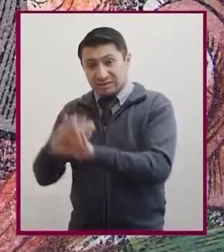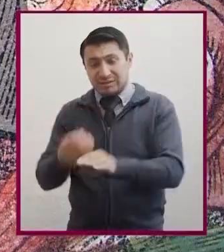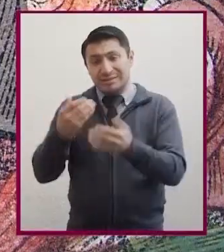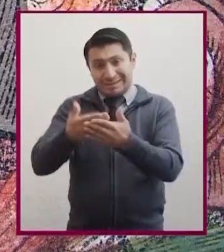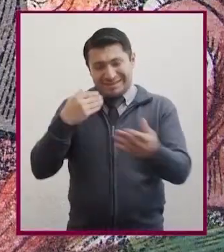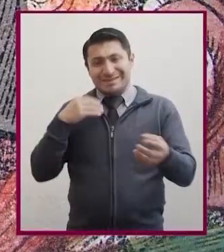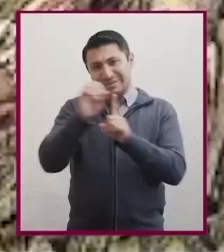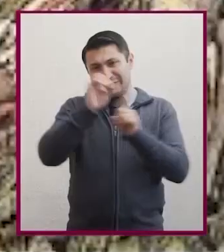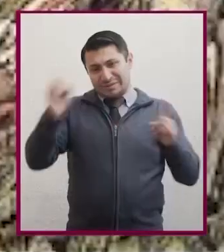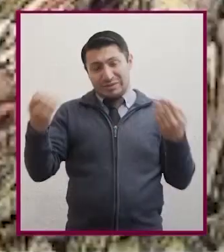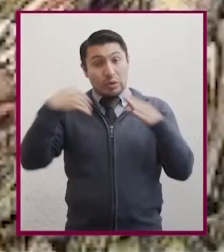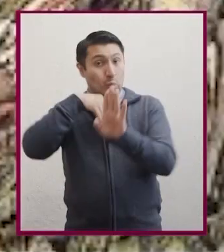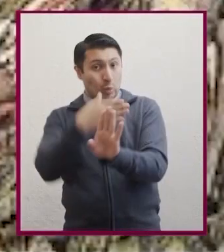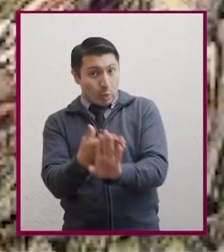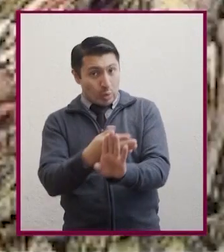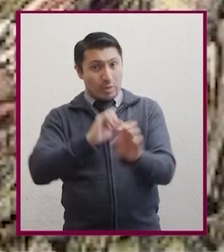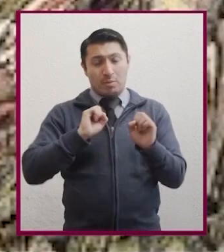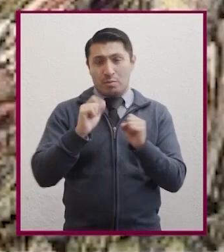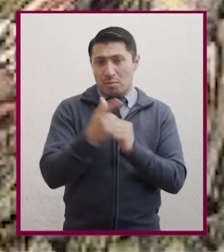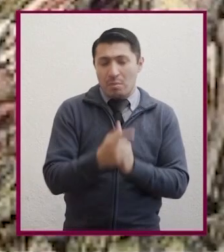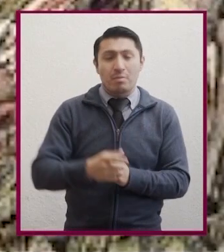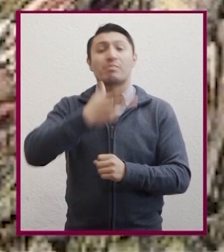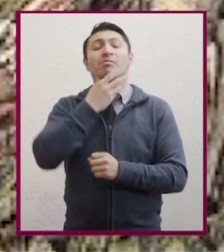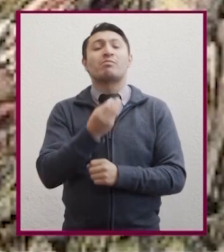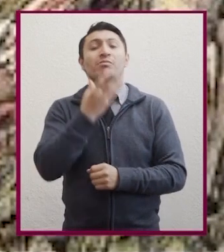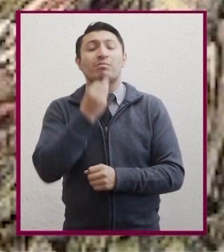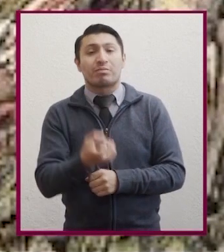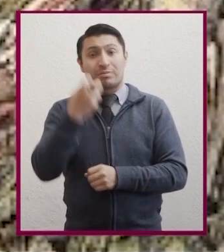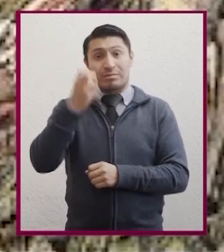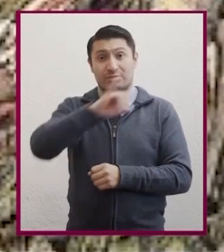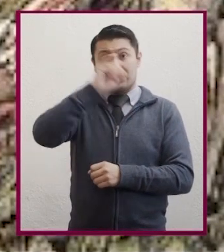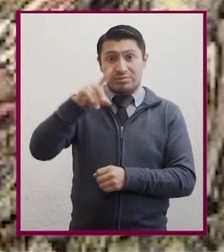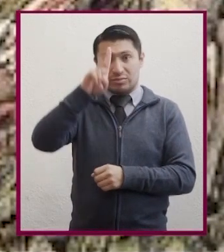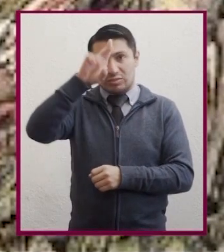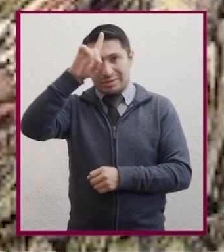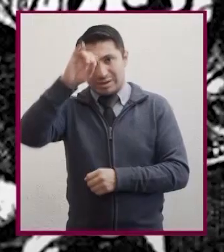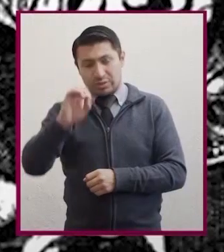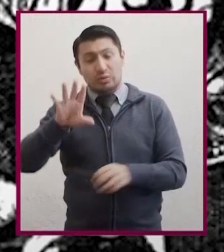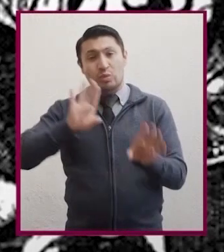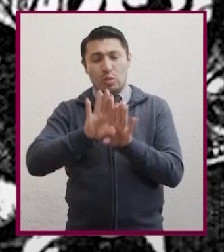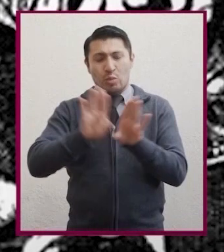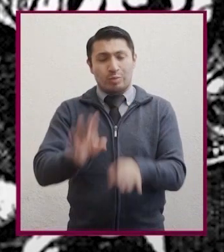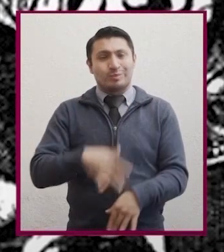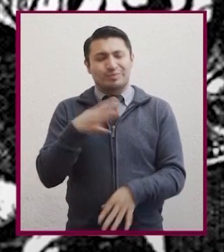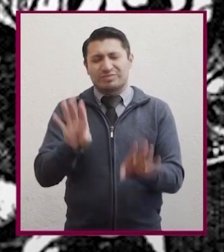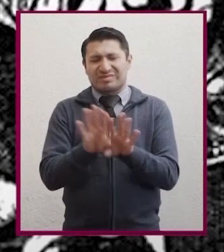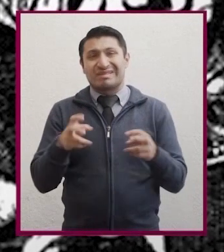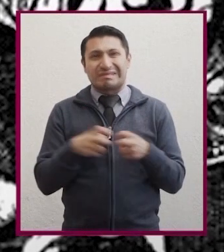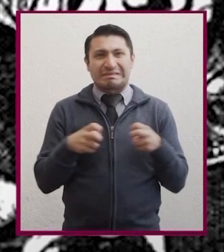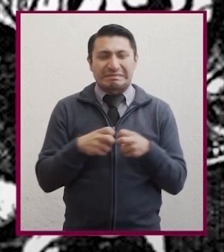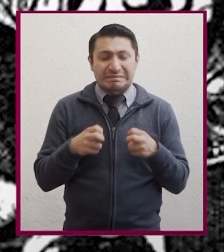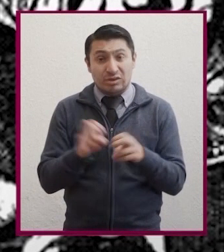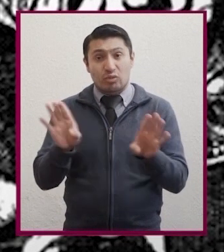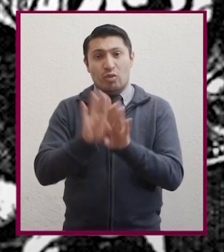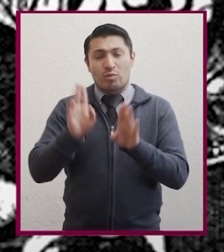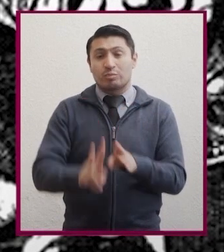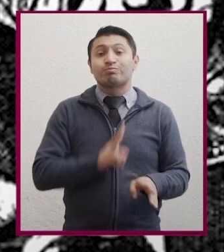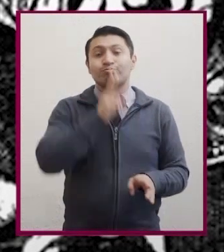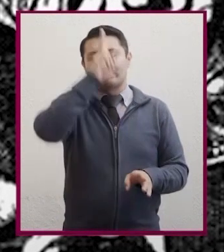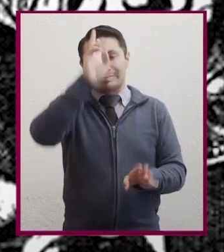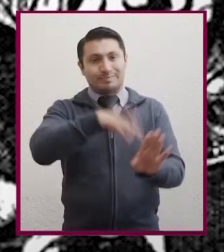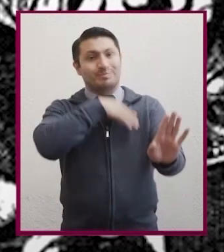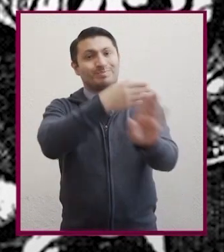premeditados contra alguna comunidad o barrio judío, en momentos de frustración o desesperación, como una manera de cobrar venganza contra